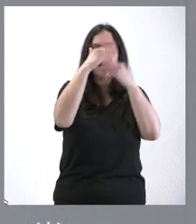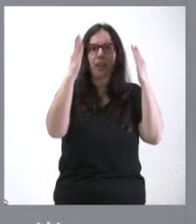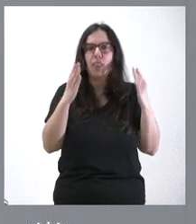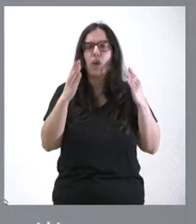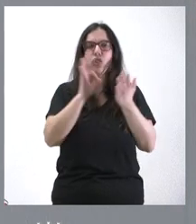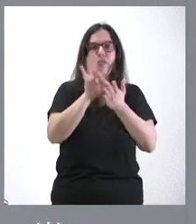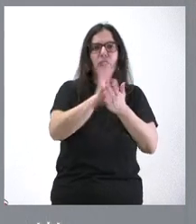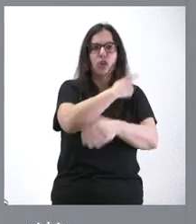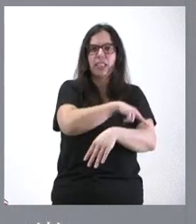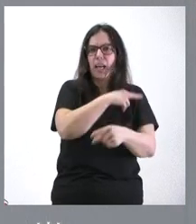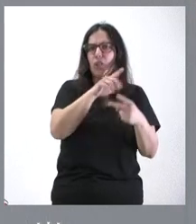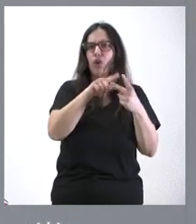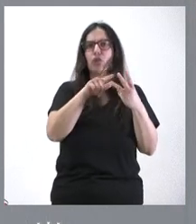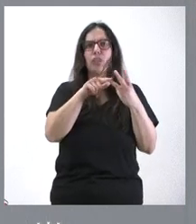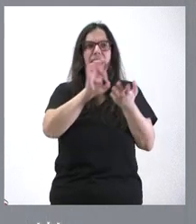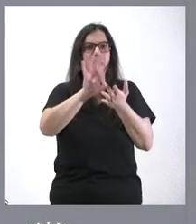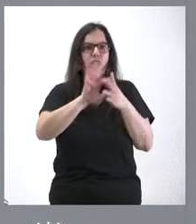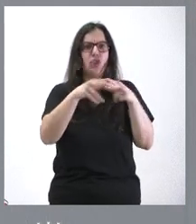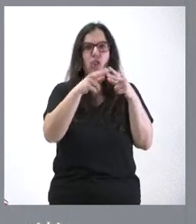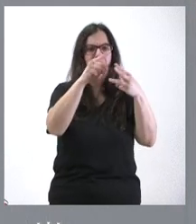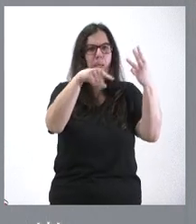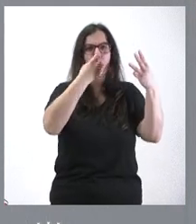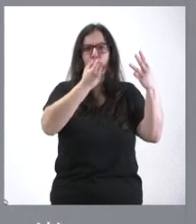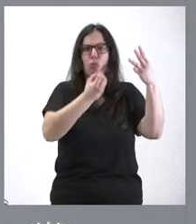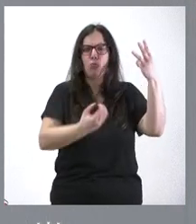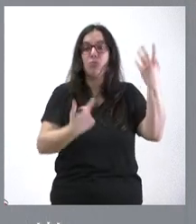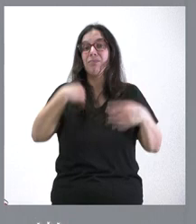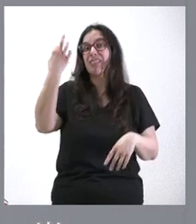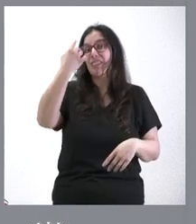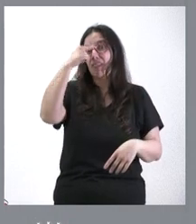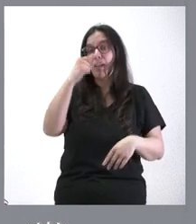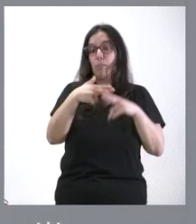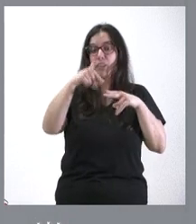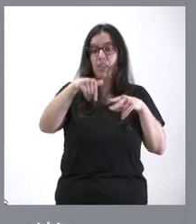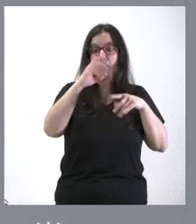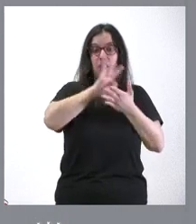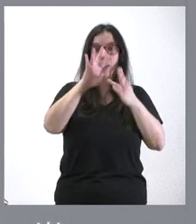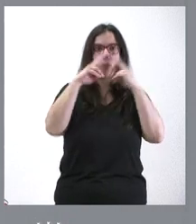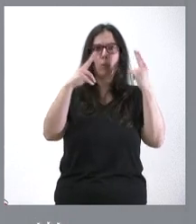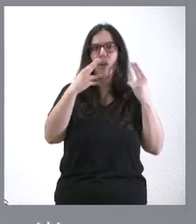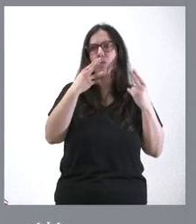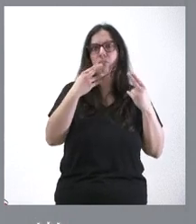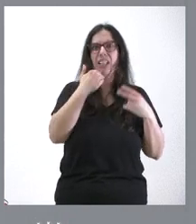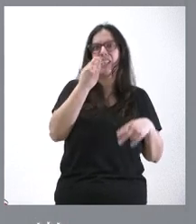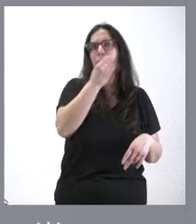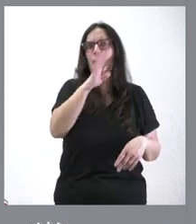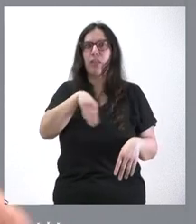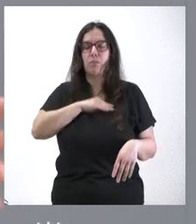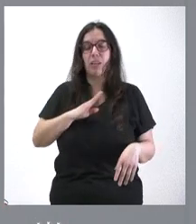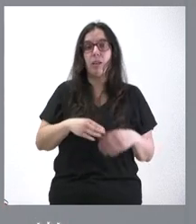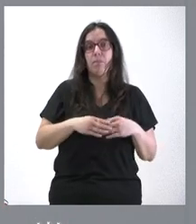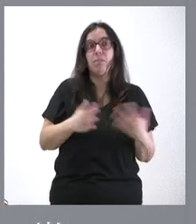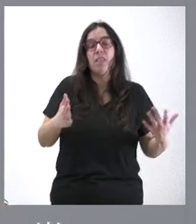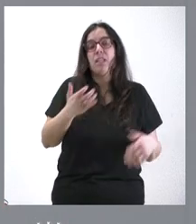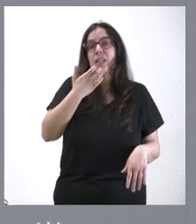los servicios sanitarios y servicios sociales y que tendría que saber que nuestras políticas de servicios públicos están entre las mejores de España pero si tuviera que encontrar algún